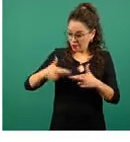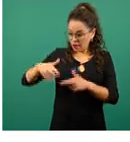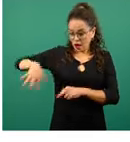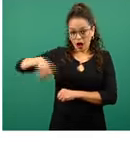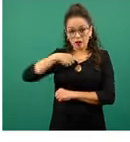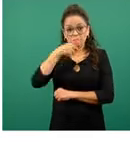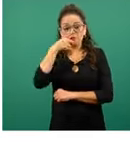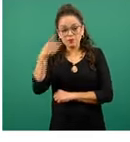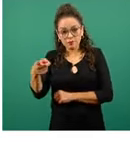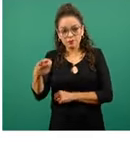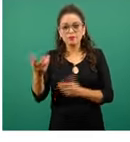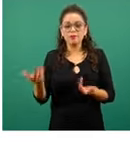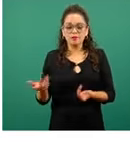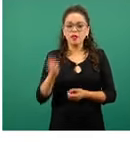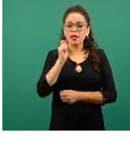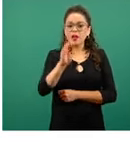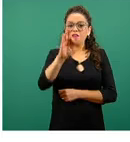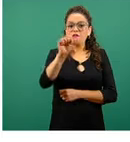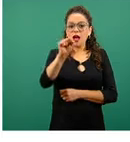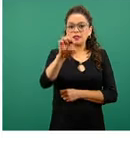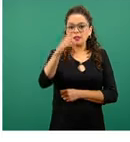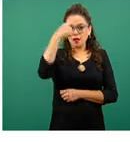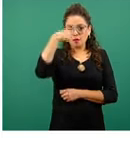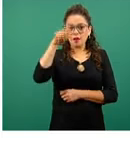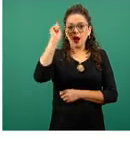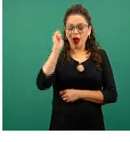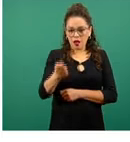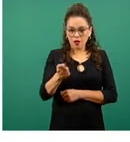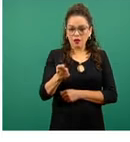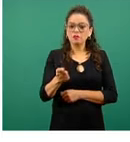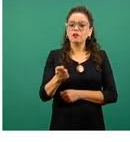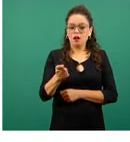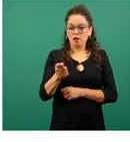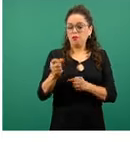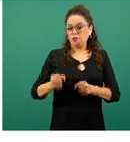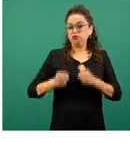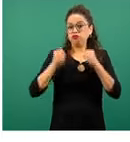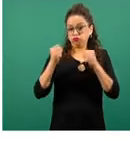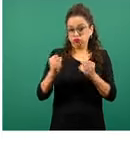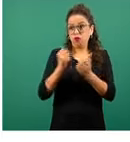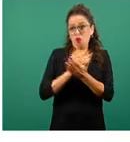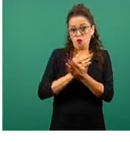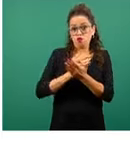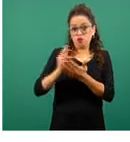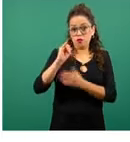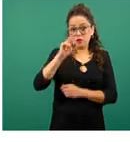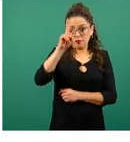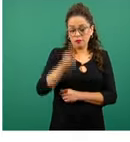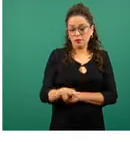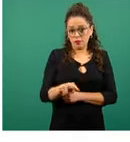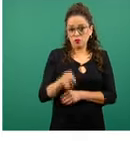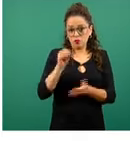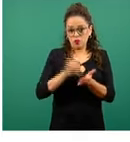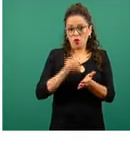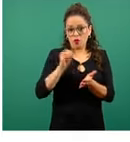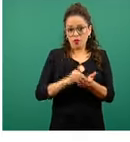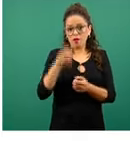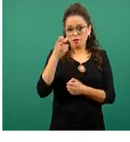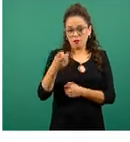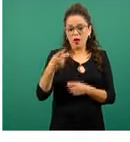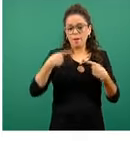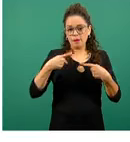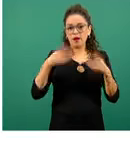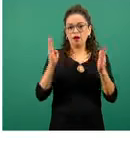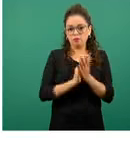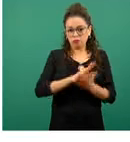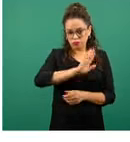se encuentran en una fase de gran magnitud, todavía en una presentación importante de la ocurrencia de estas defunciones, tanto